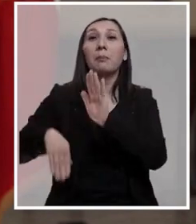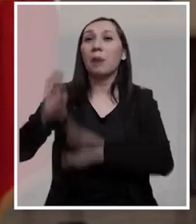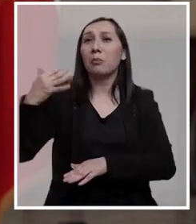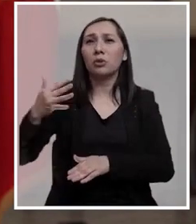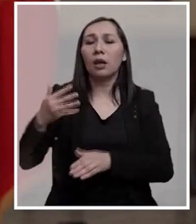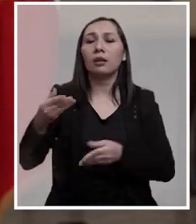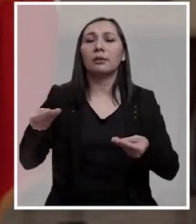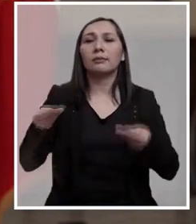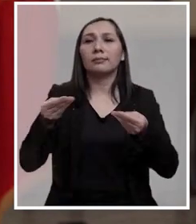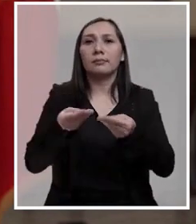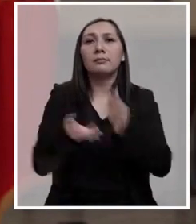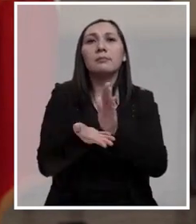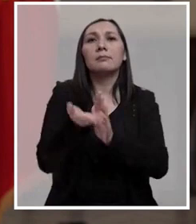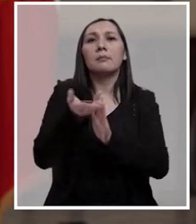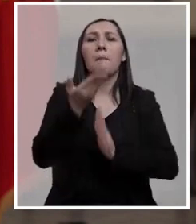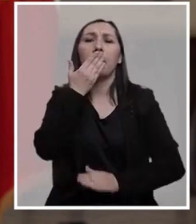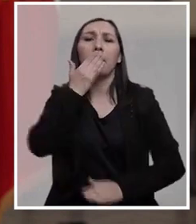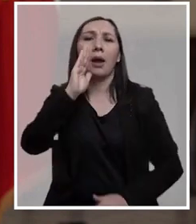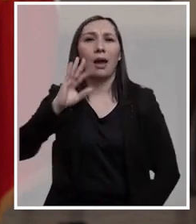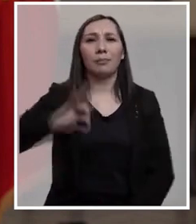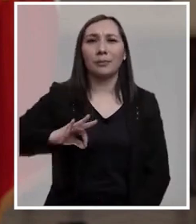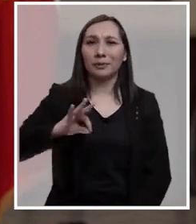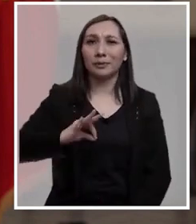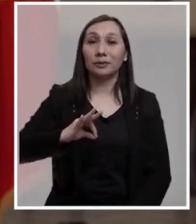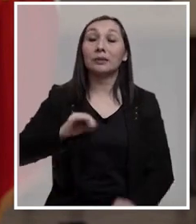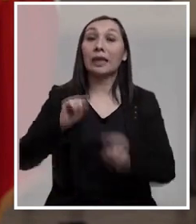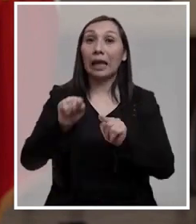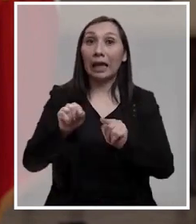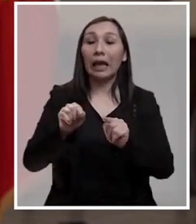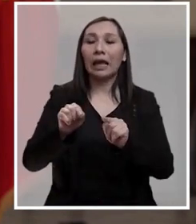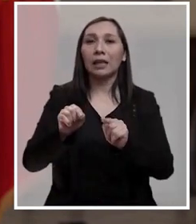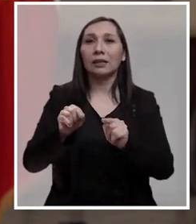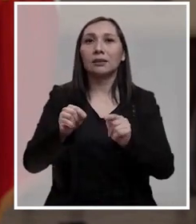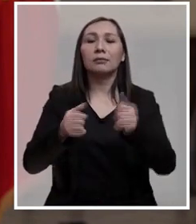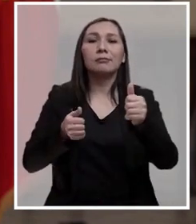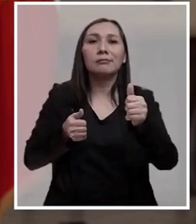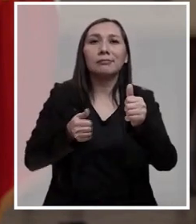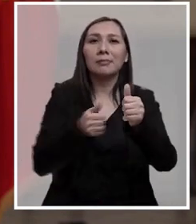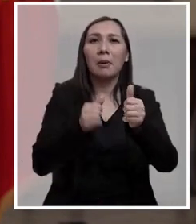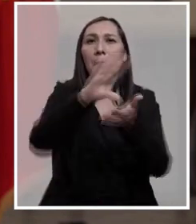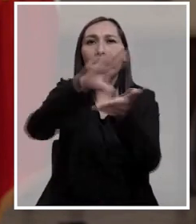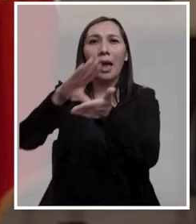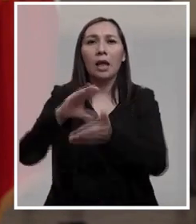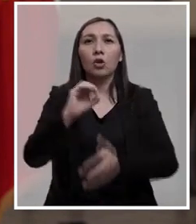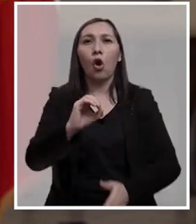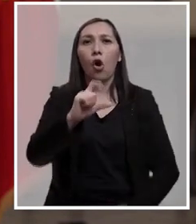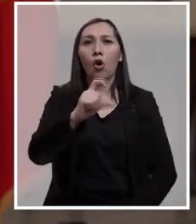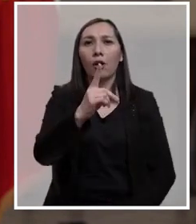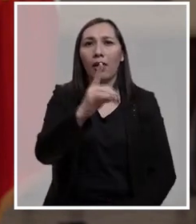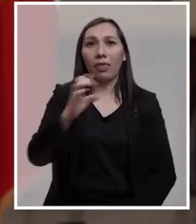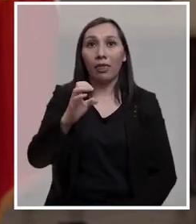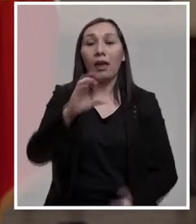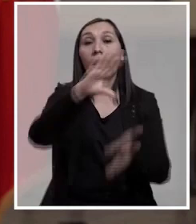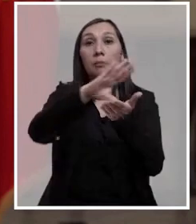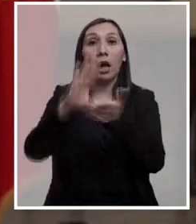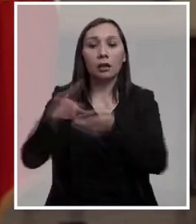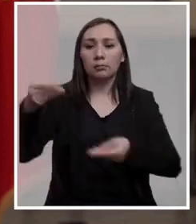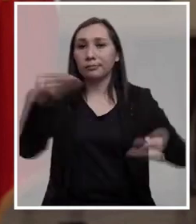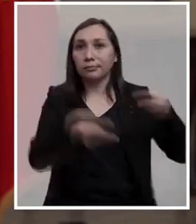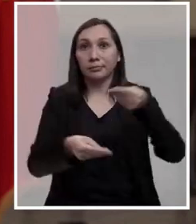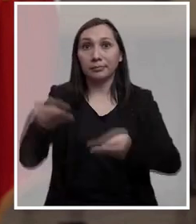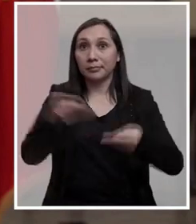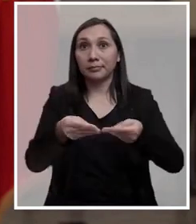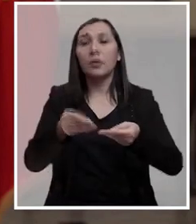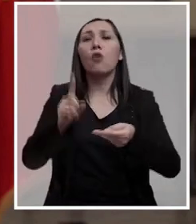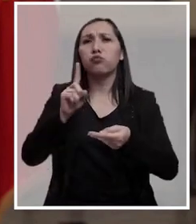más importante generar mejores tensiones lo que nos va a acercar a la gran mayoría de los países de la ópera donde los sistemas contributivos